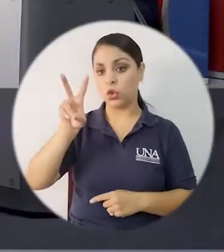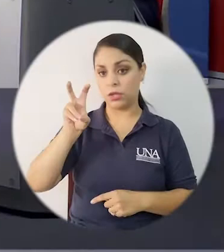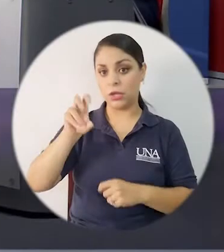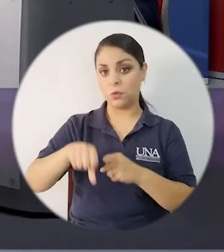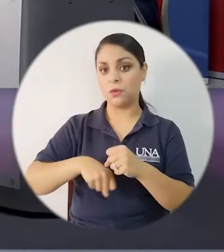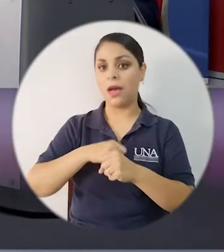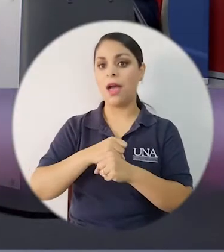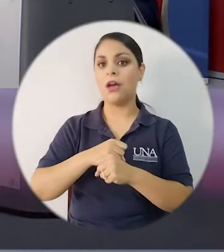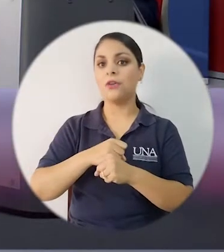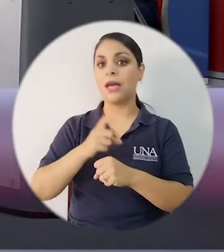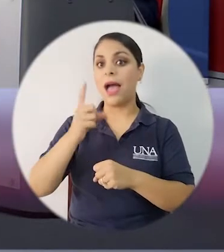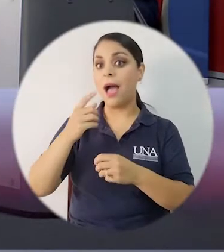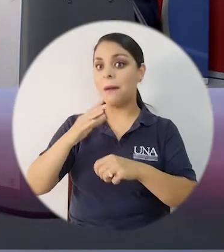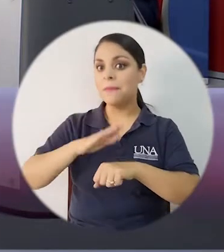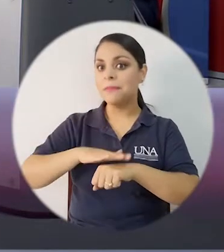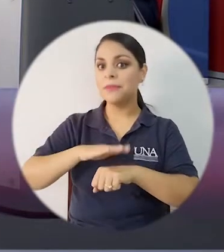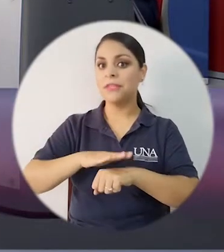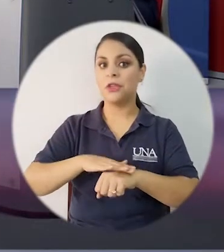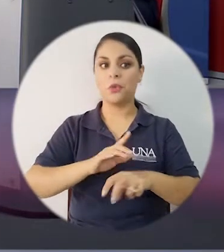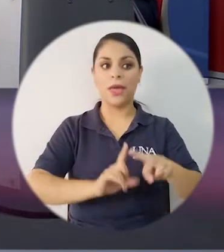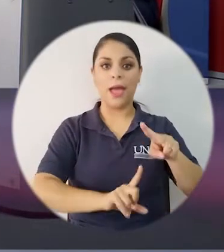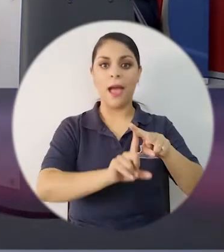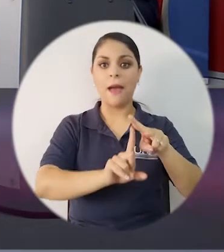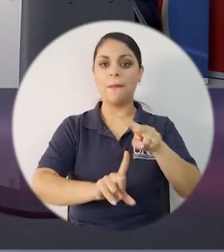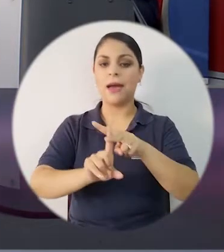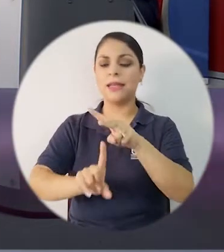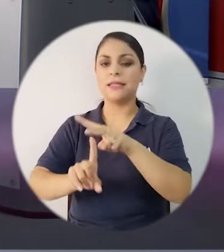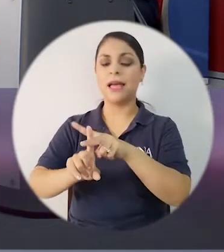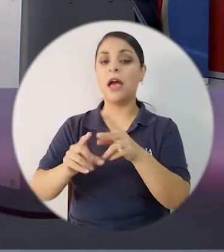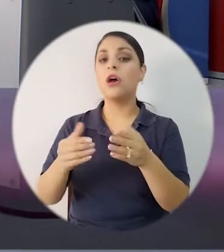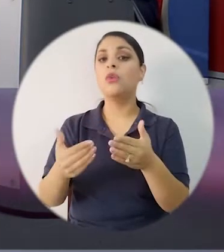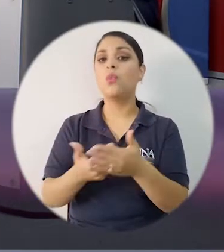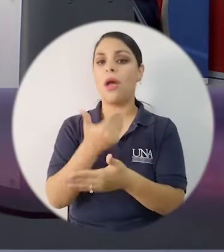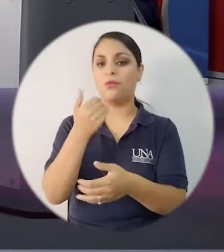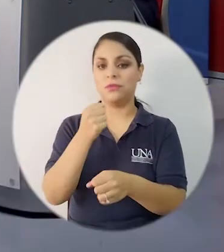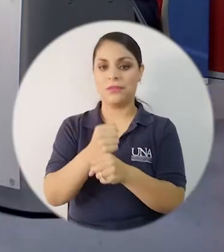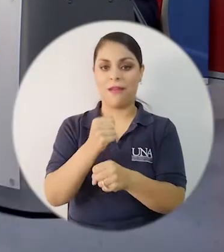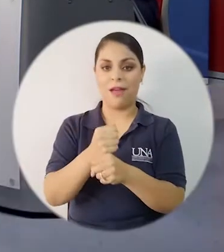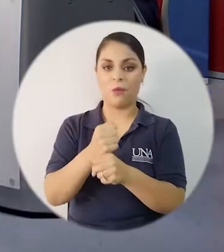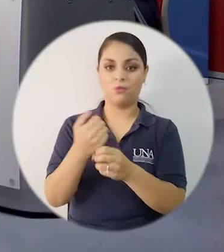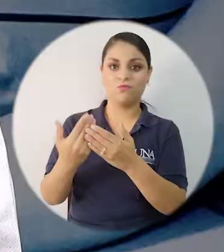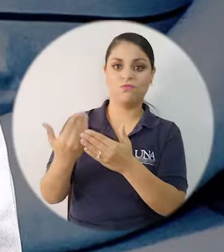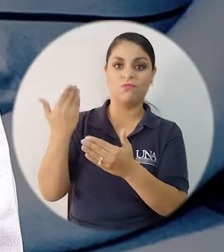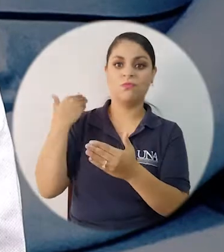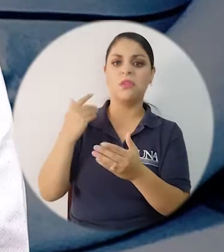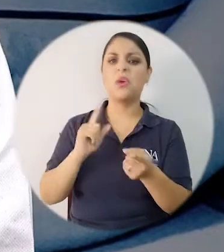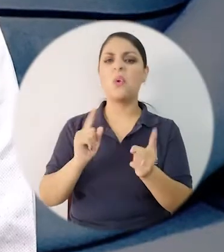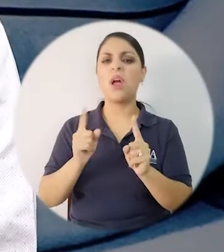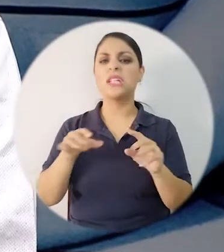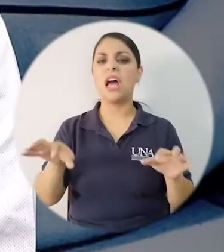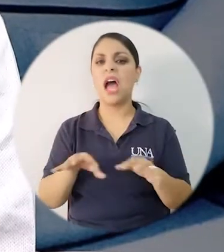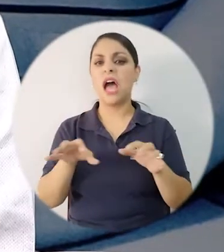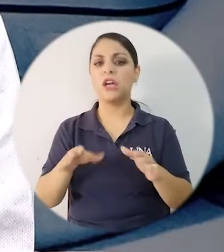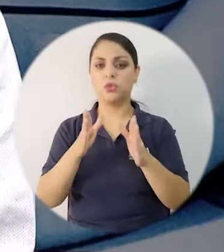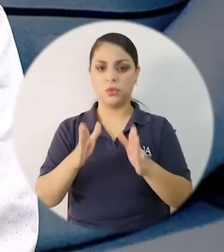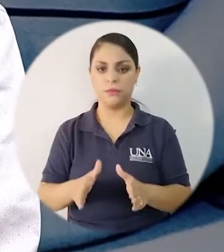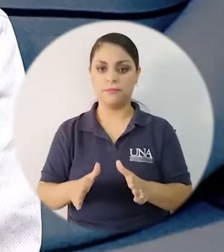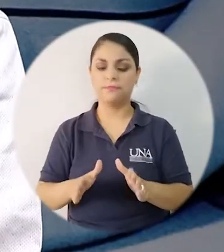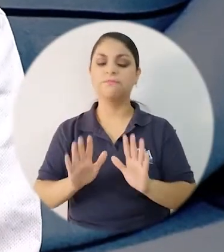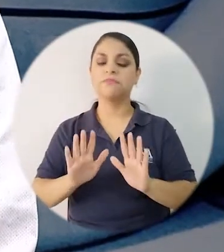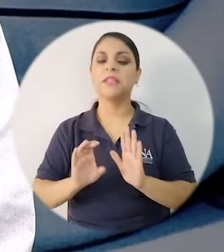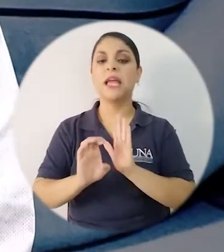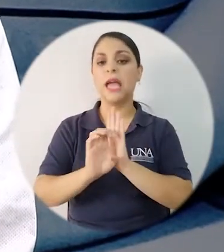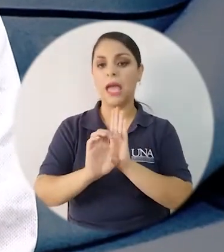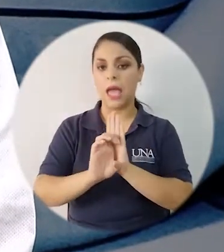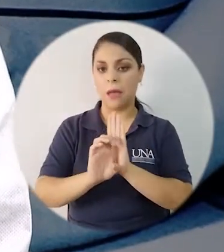el Bicentenario ha permitido que aparezcan nuevos trabajos y que presente cuál fue el comportamiento de estos actores. Entonces, por